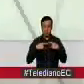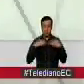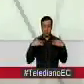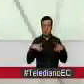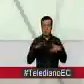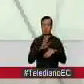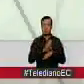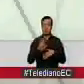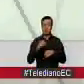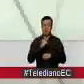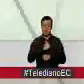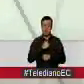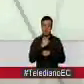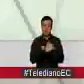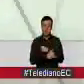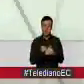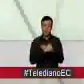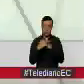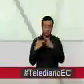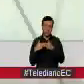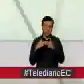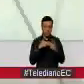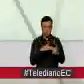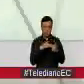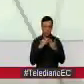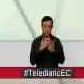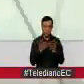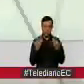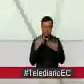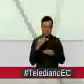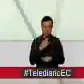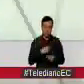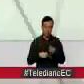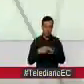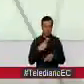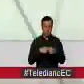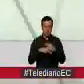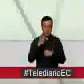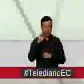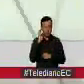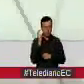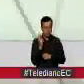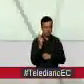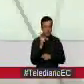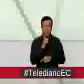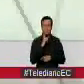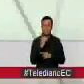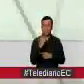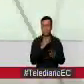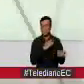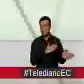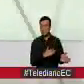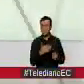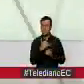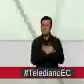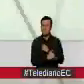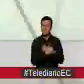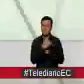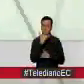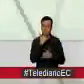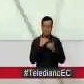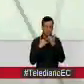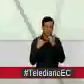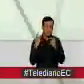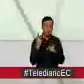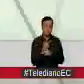en ese país. Las relaciones, por lo tanto, son naturales de inversión, de comercio, de turismo, y como país cometimos un error